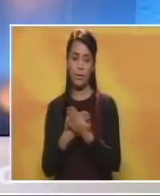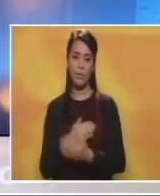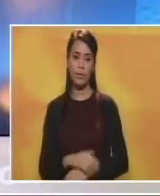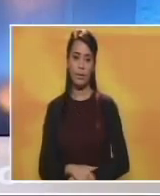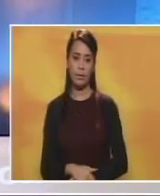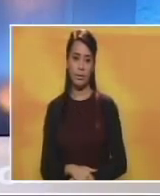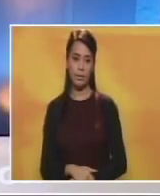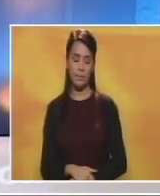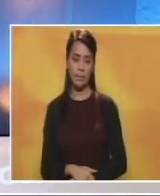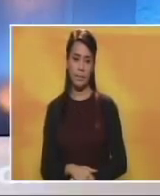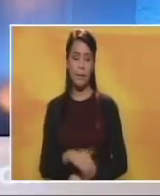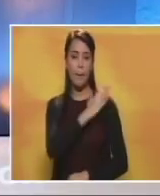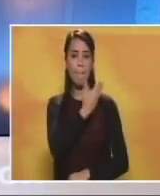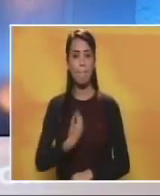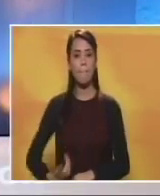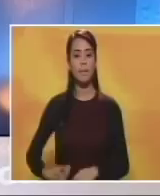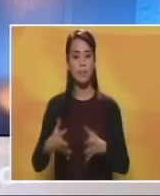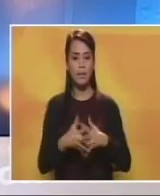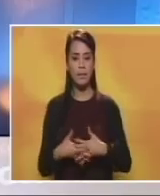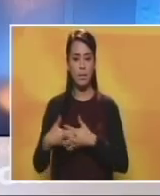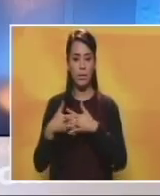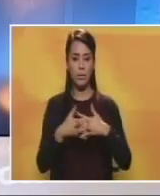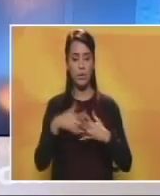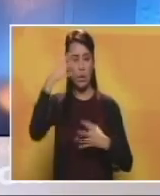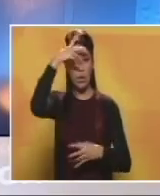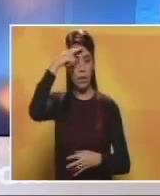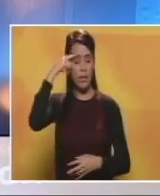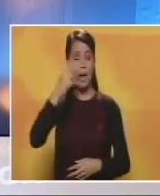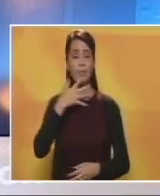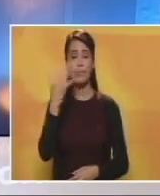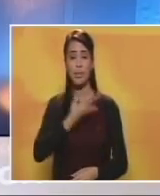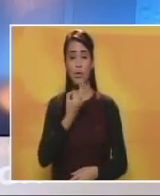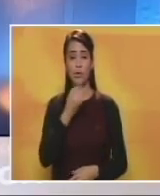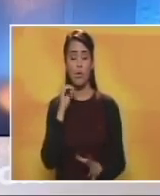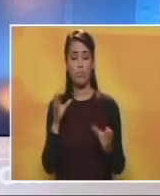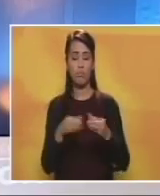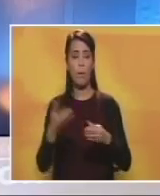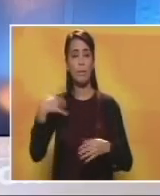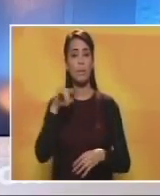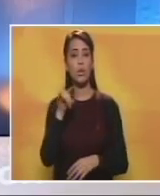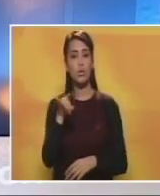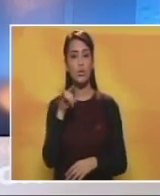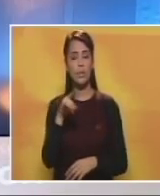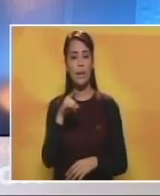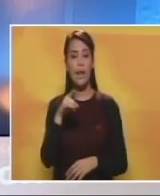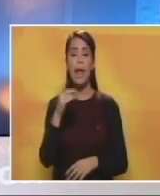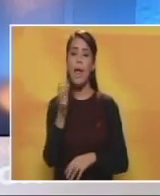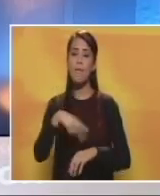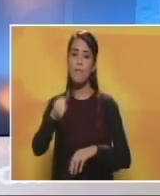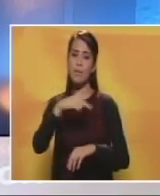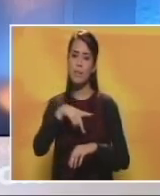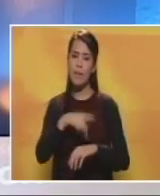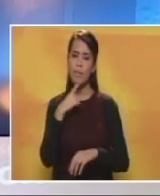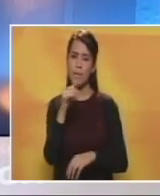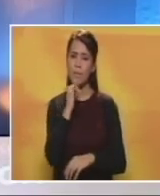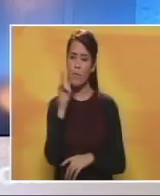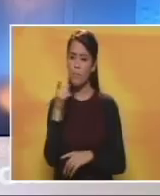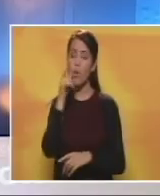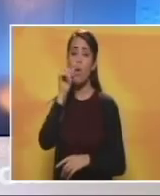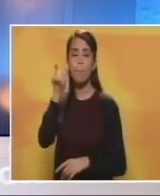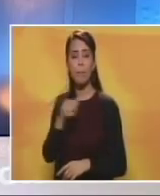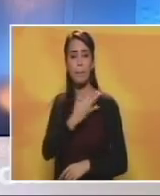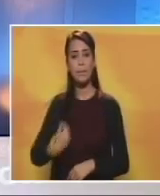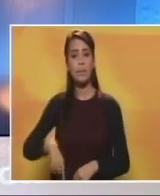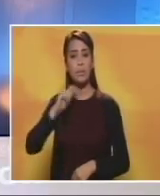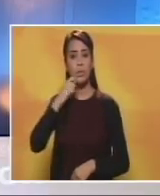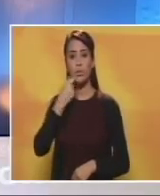con más información. El presidente de Estados Unidos, Donald Trump, aseguró que durante su cumbre el pasado lunes en Finlandia le indicó a su homólogo ruso, Vladimir